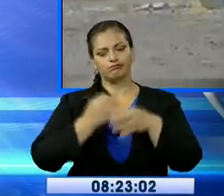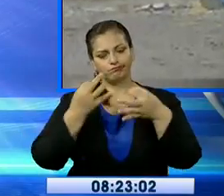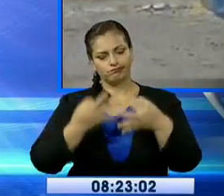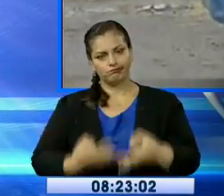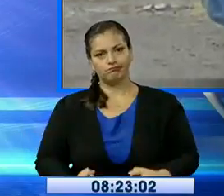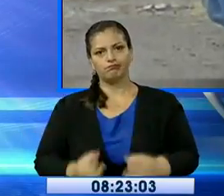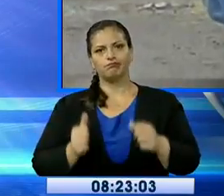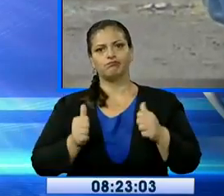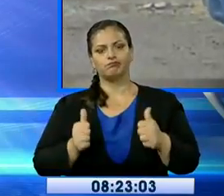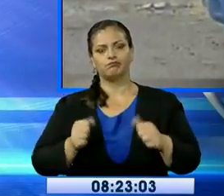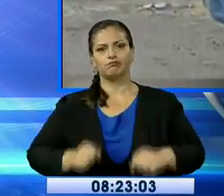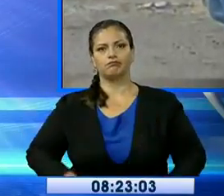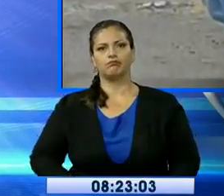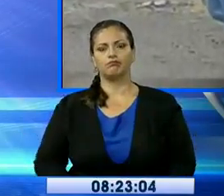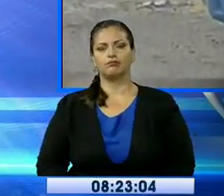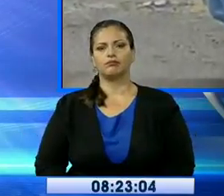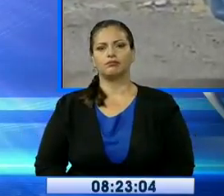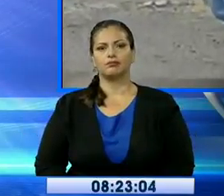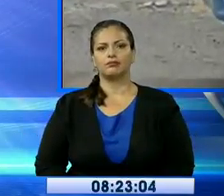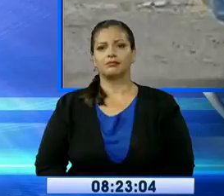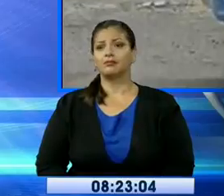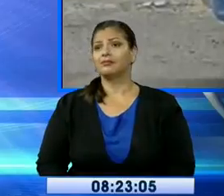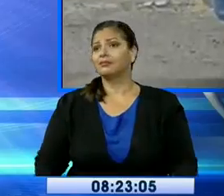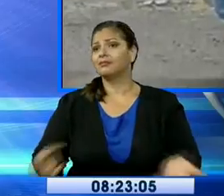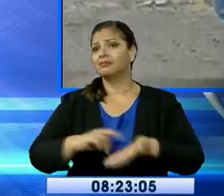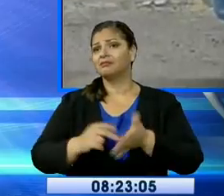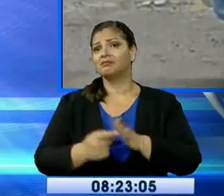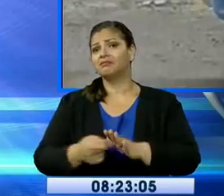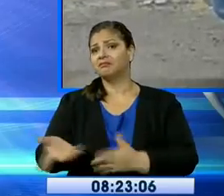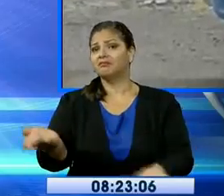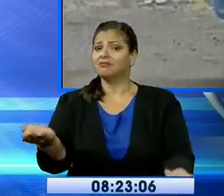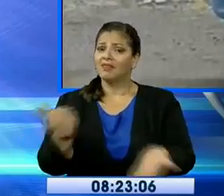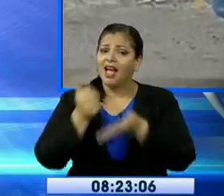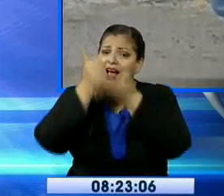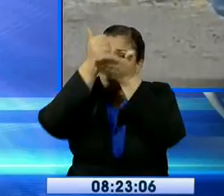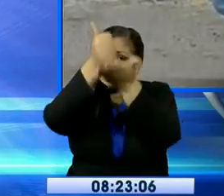adecuadamente. Es en beneficio de ellos mismos, de ellos, ¿no? De todos. Gracias, es la comunidad, Enrique, la que se beneficia.